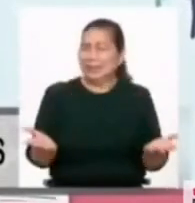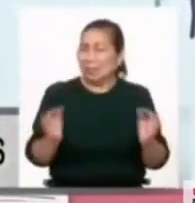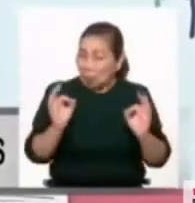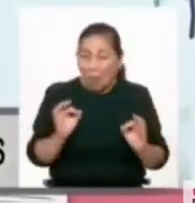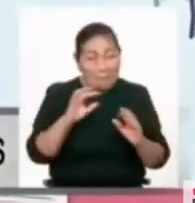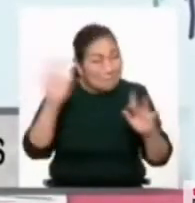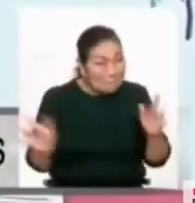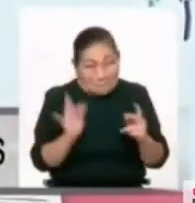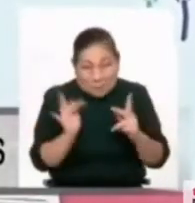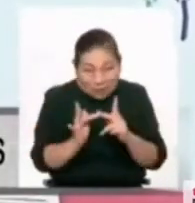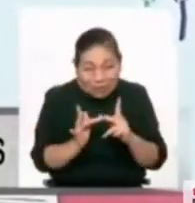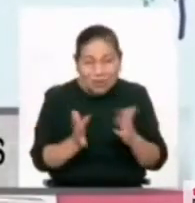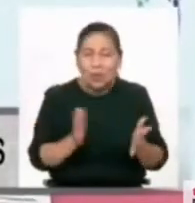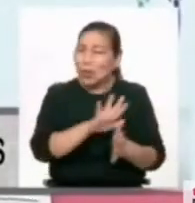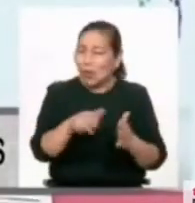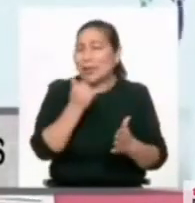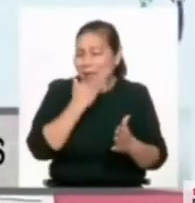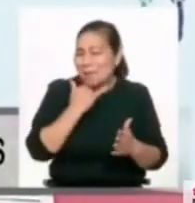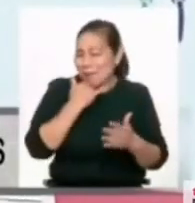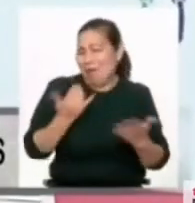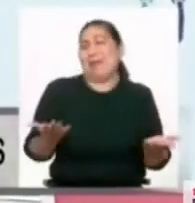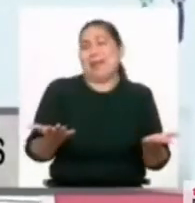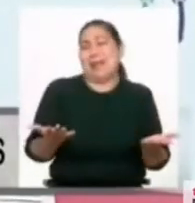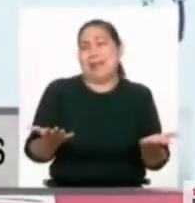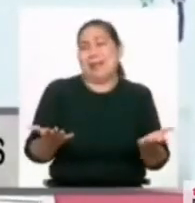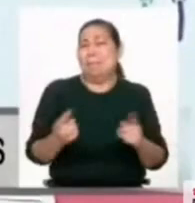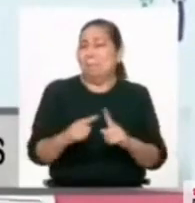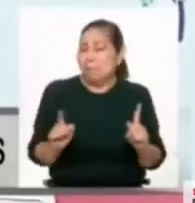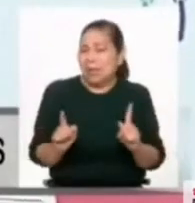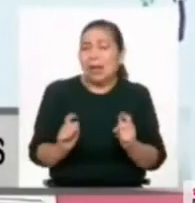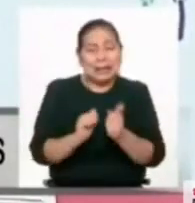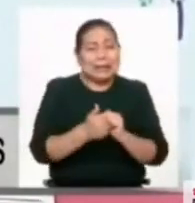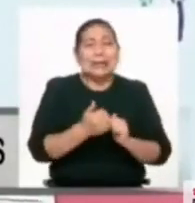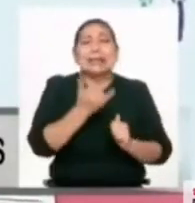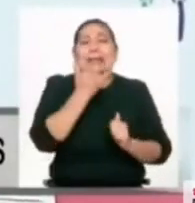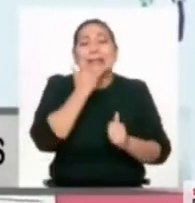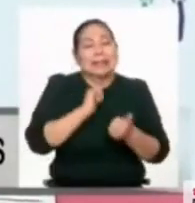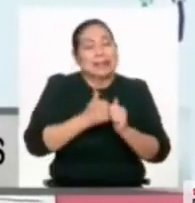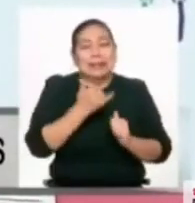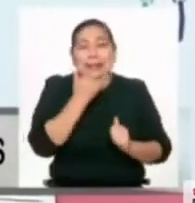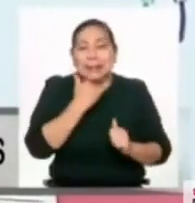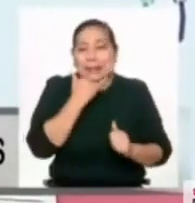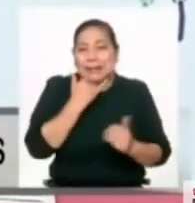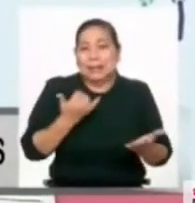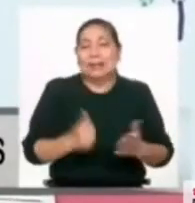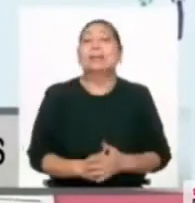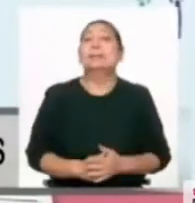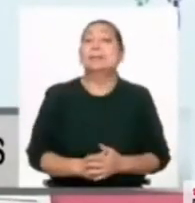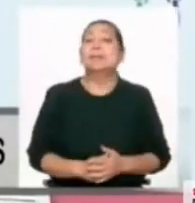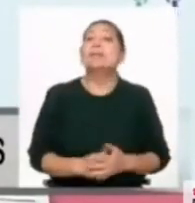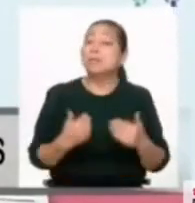nadie es perfecto. Todos cometemos errores, entonces hay que corregir esos errores. Como les